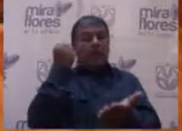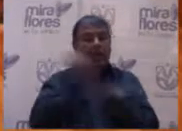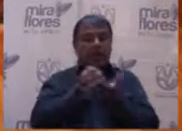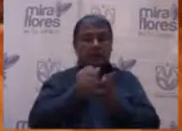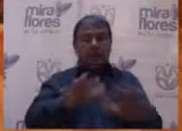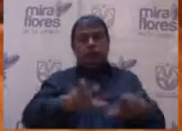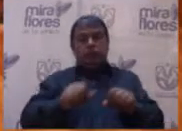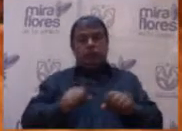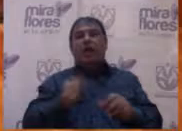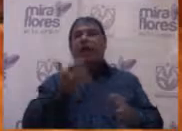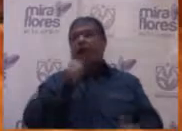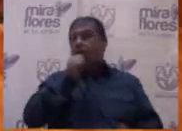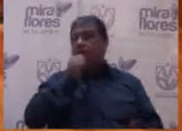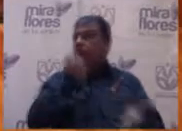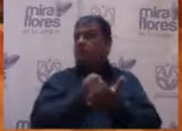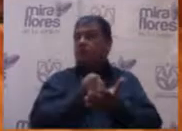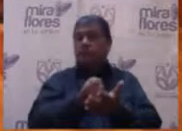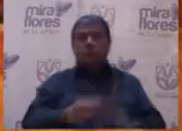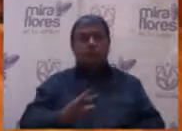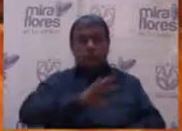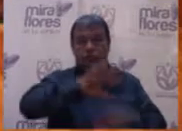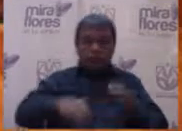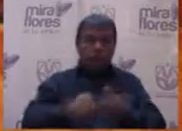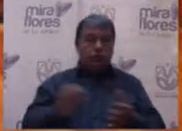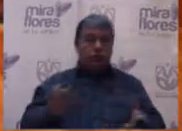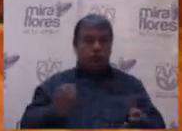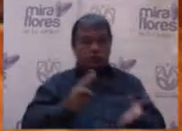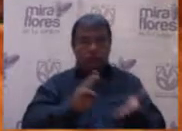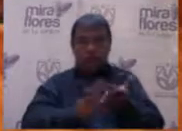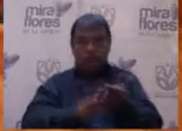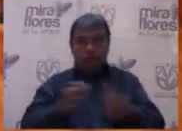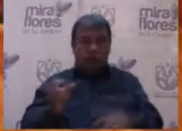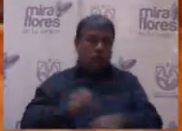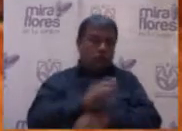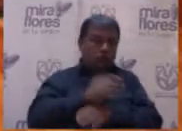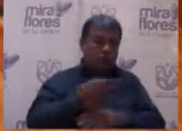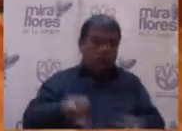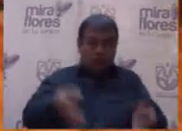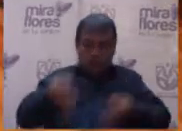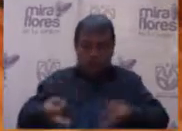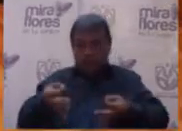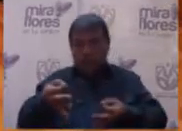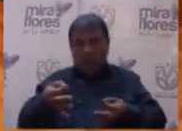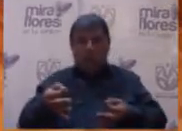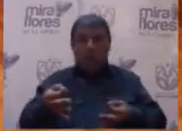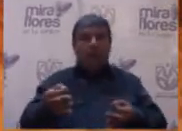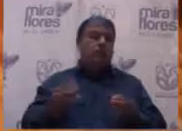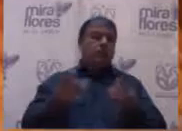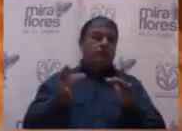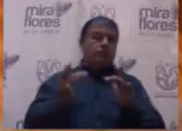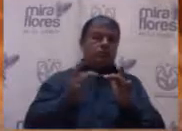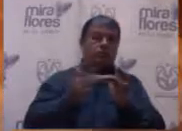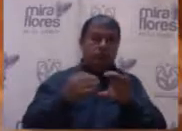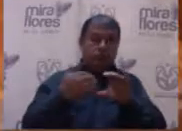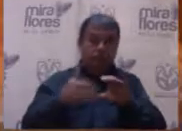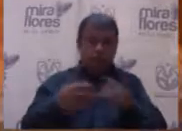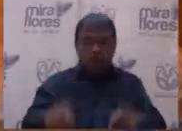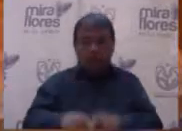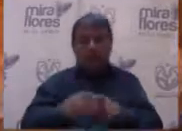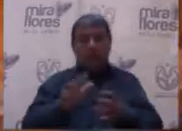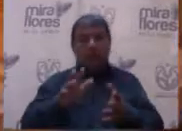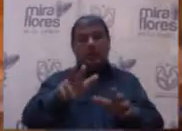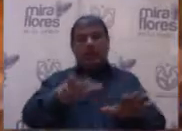aprobar. Todos los miembros del Consejo han recibido dichas actas de manera virtual. Y tenemos